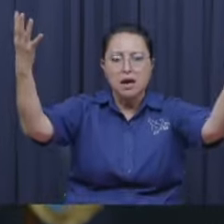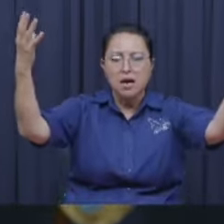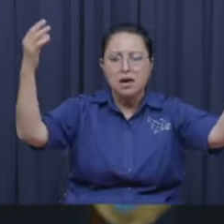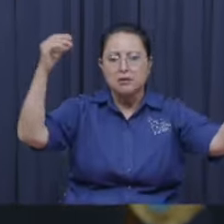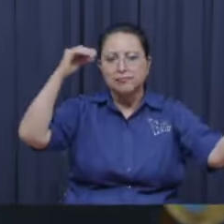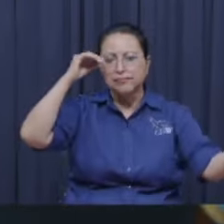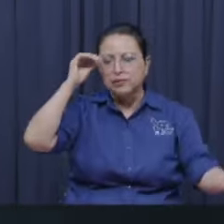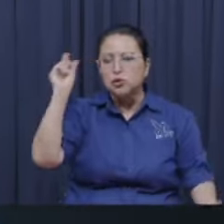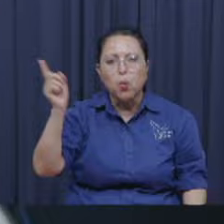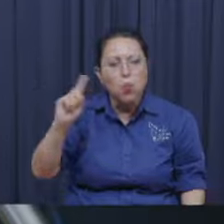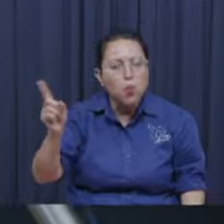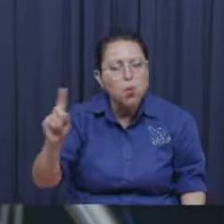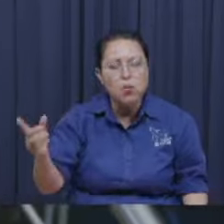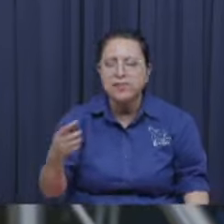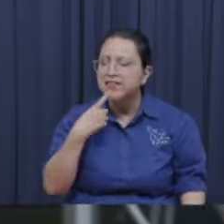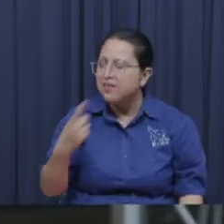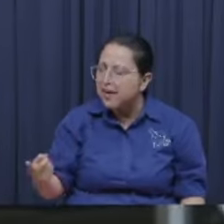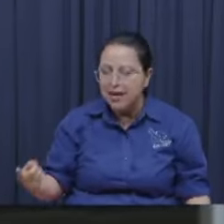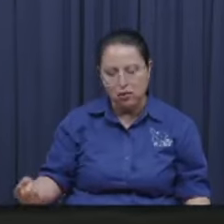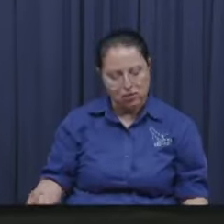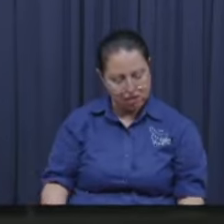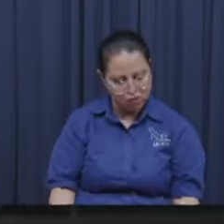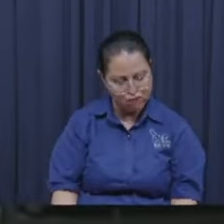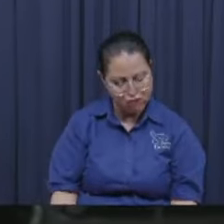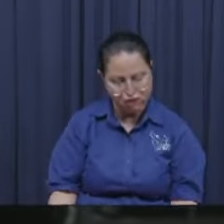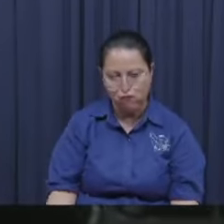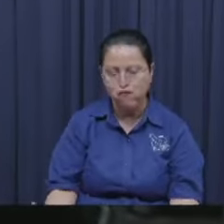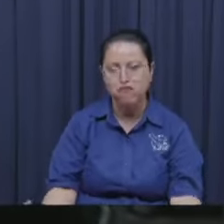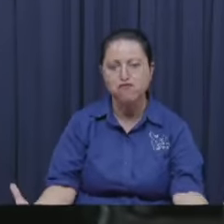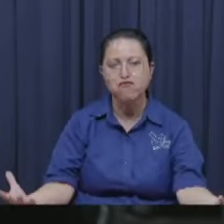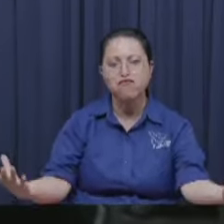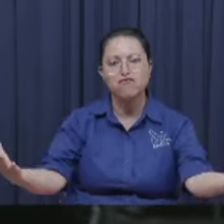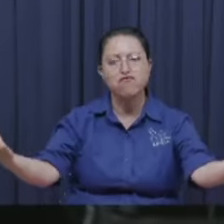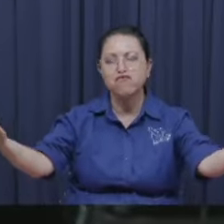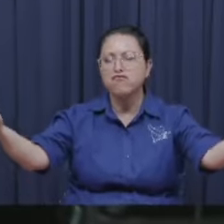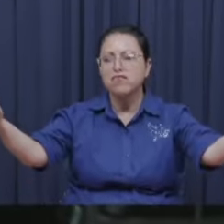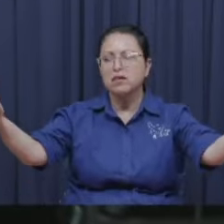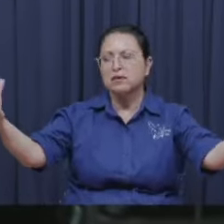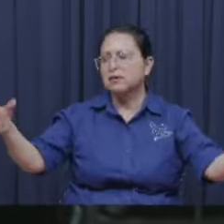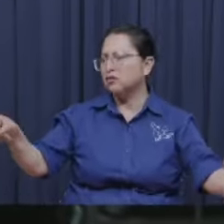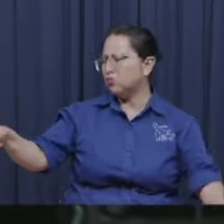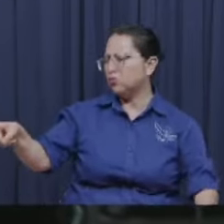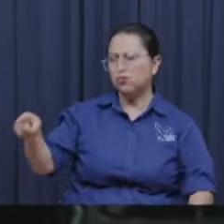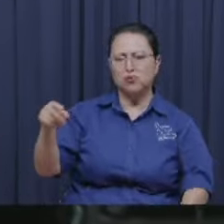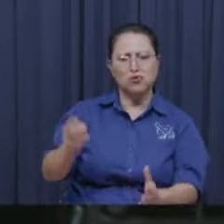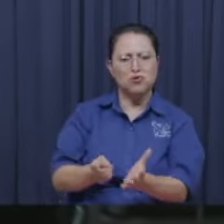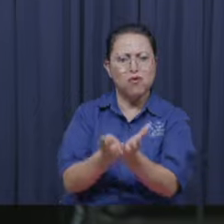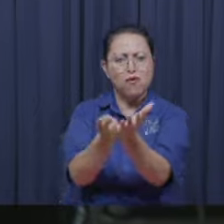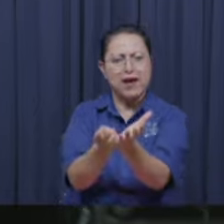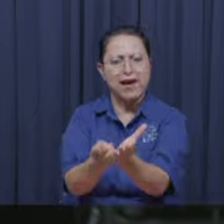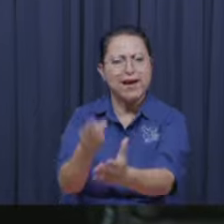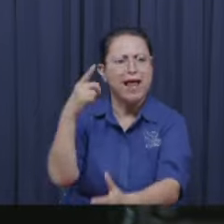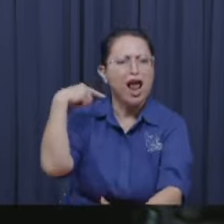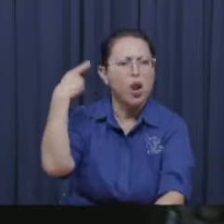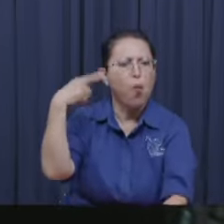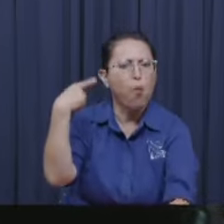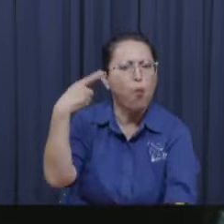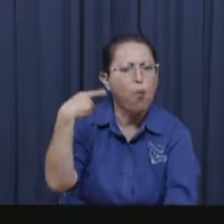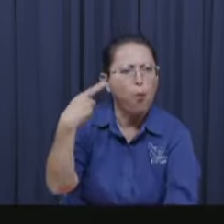bíblico. ¿Cómo va a llover? Que se está loco, fanático.